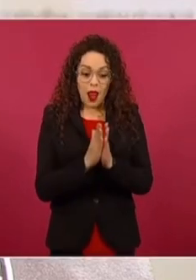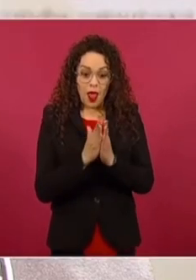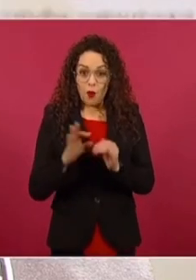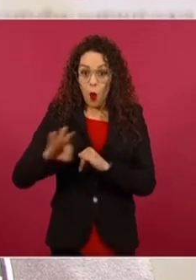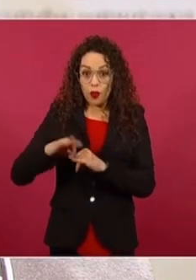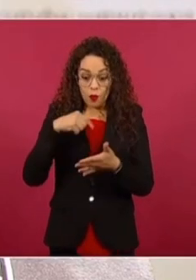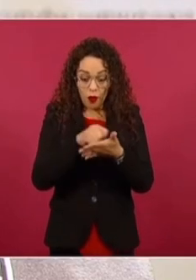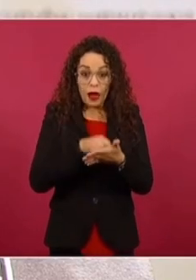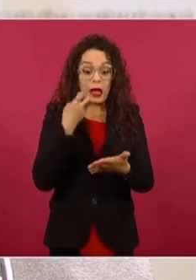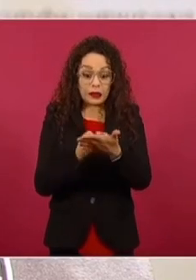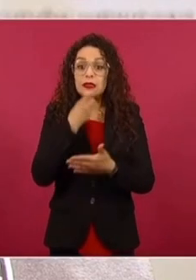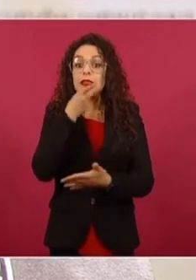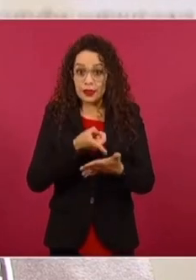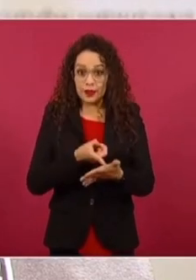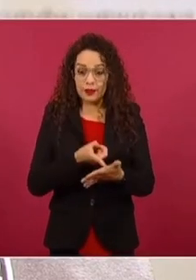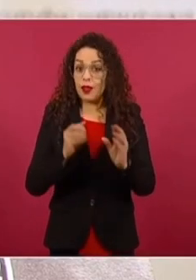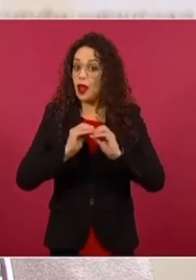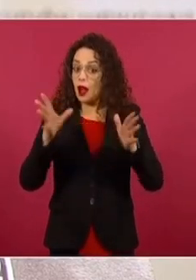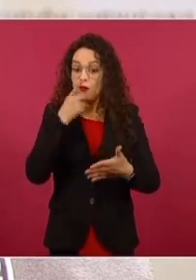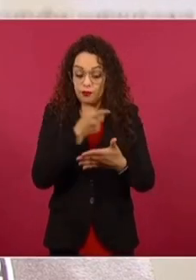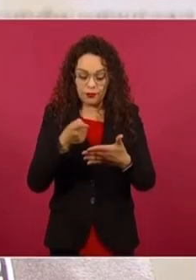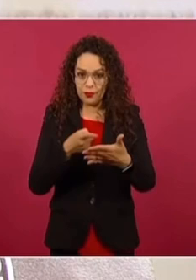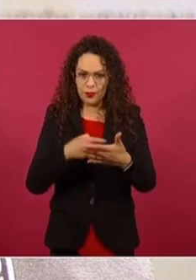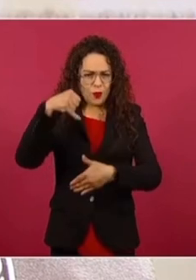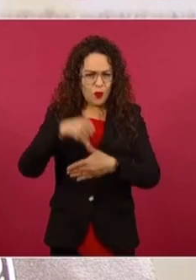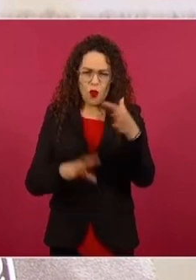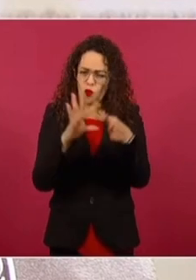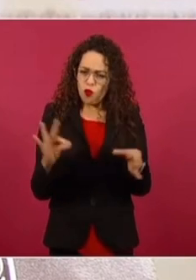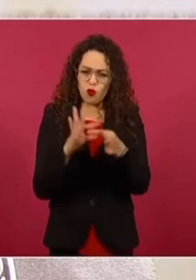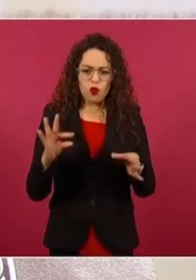está muy puntual, a detalle.